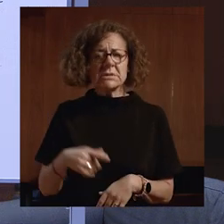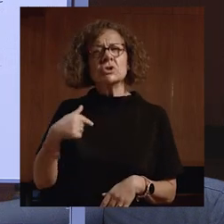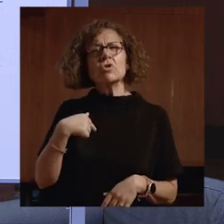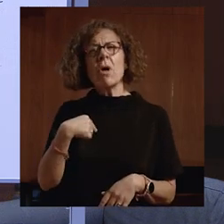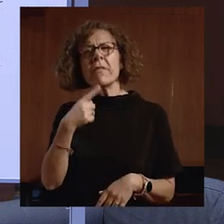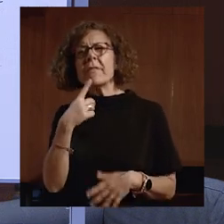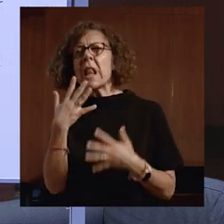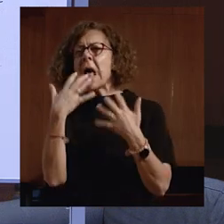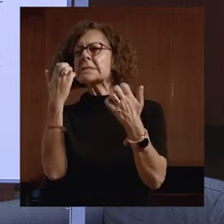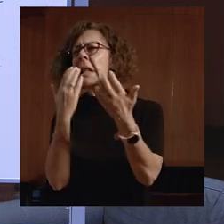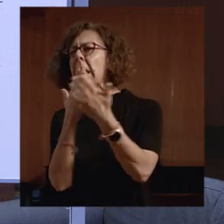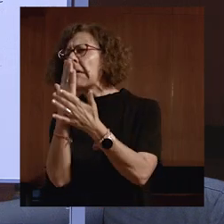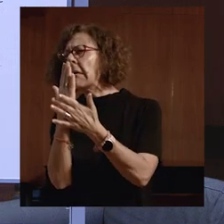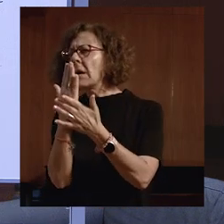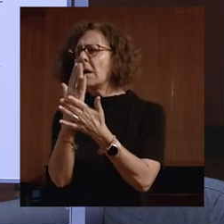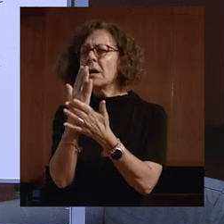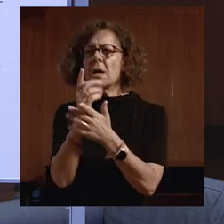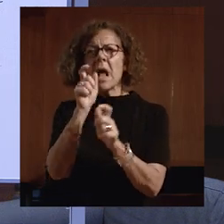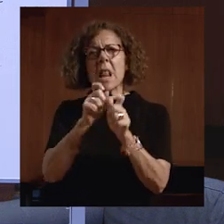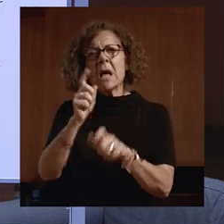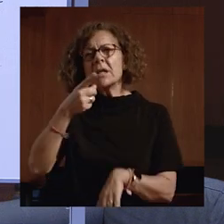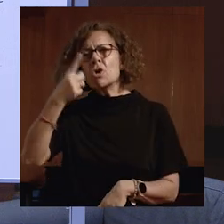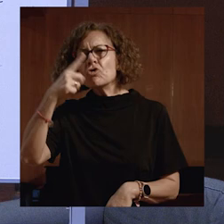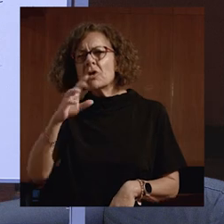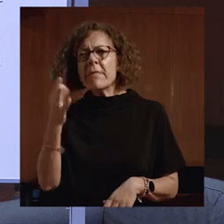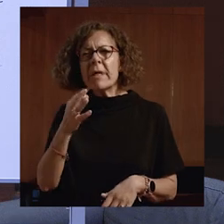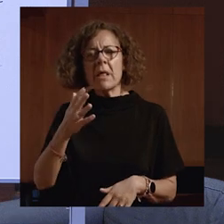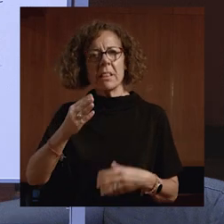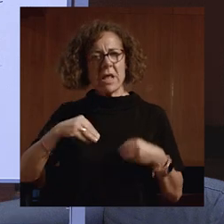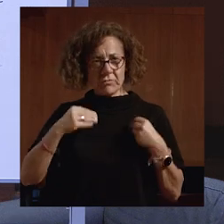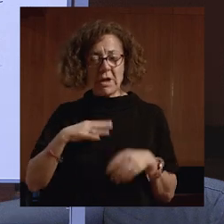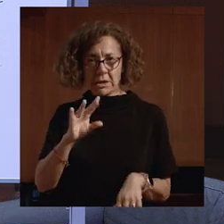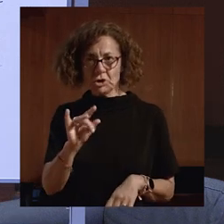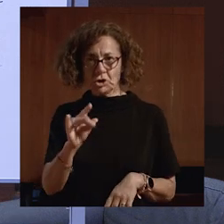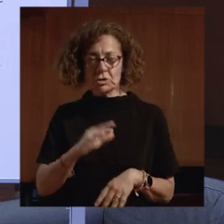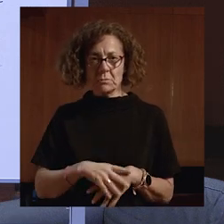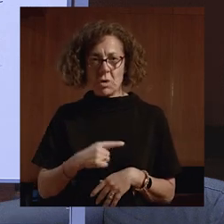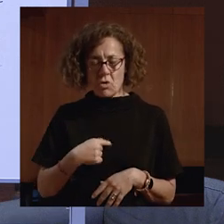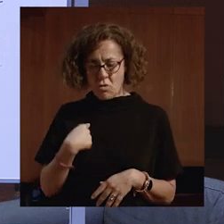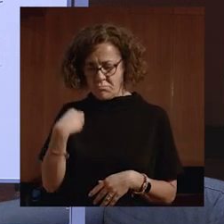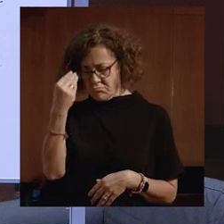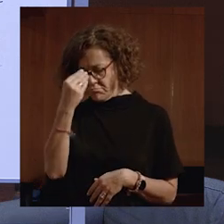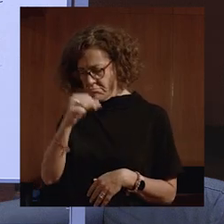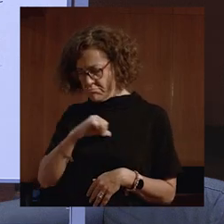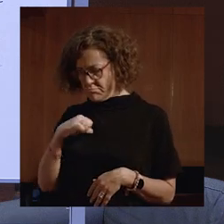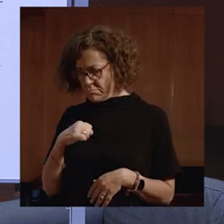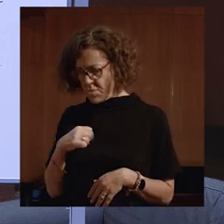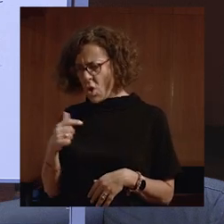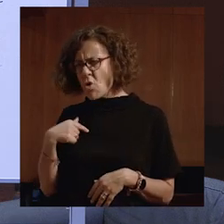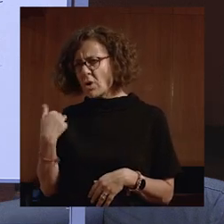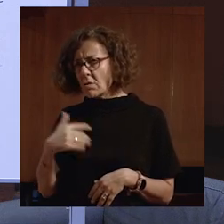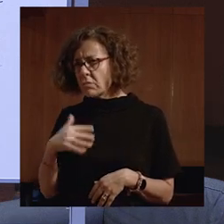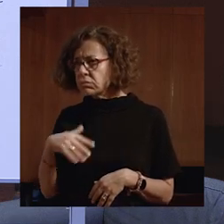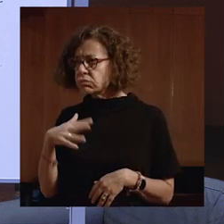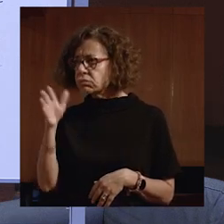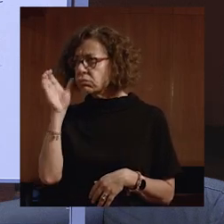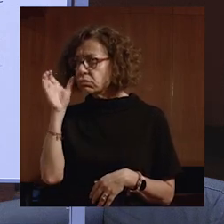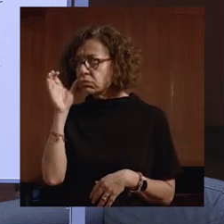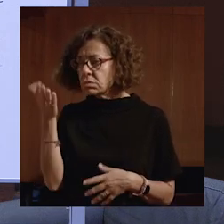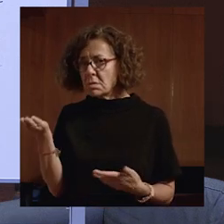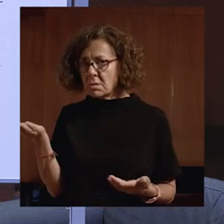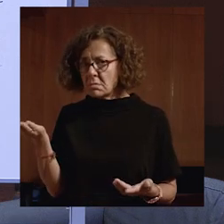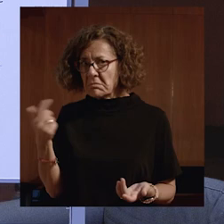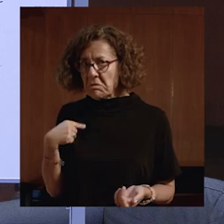ver, la sala está medio vacía, esto no puede, gente no aprecia, y yo pienso, ya, sí, sí. Pero para irme adentro pienso y digo, pero lo que yo acabo de ver no es gran